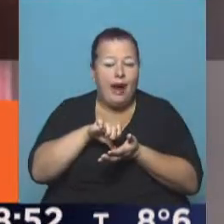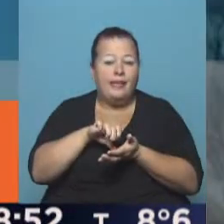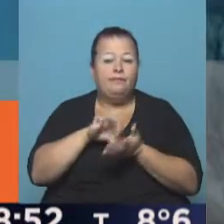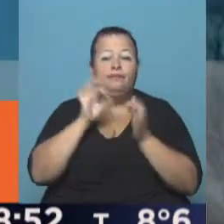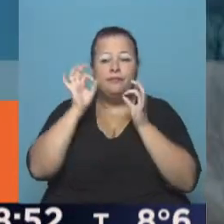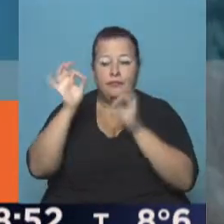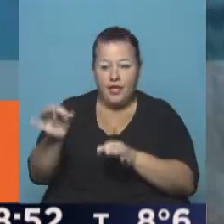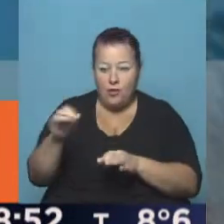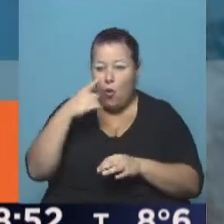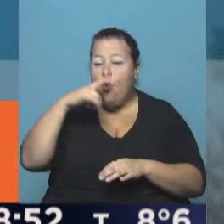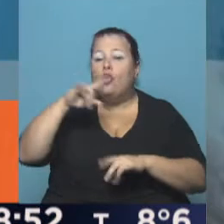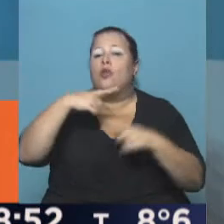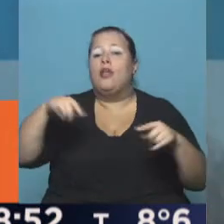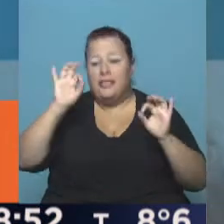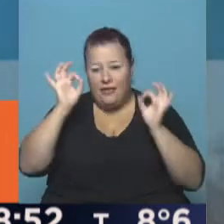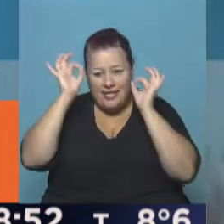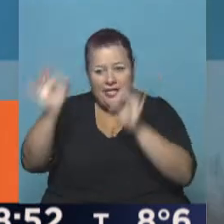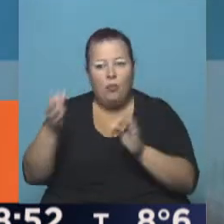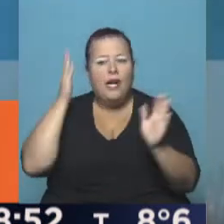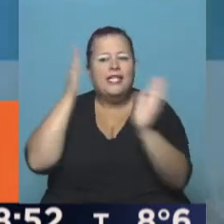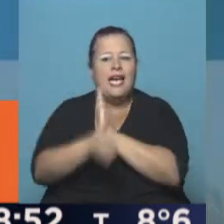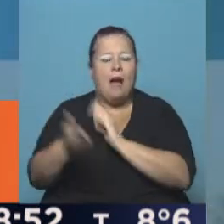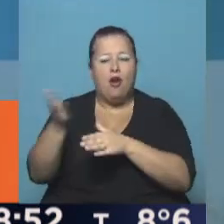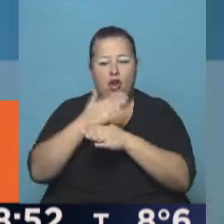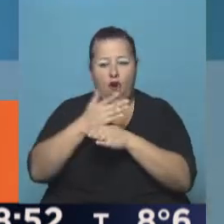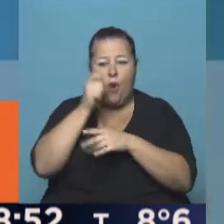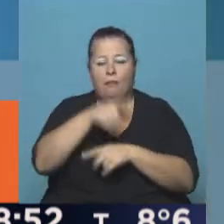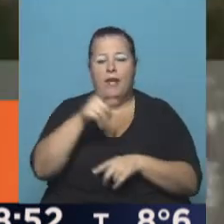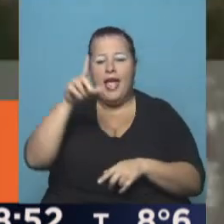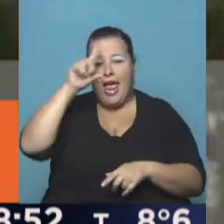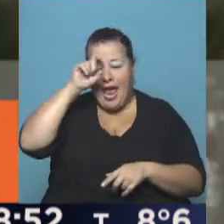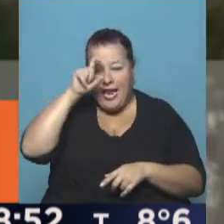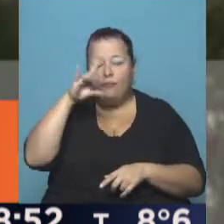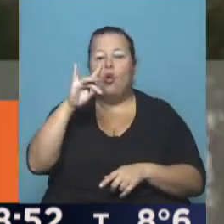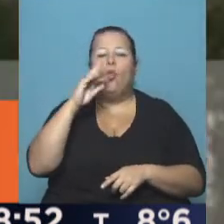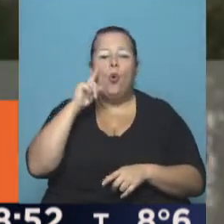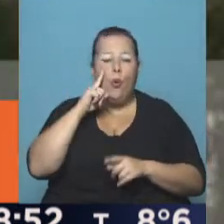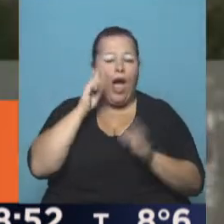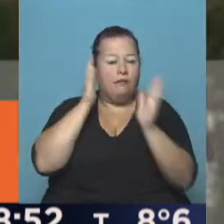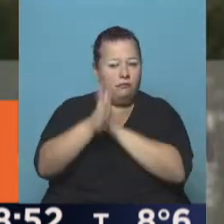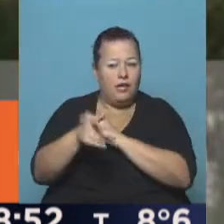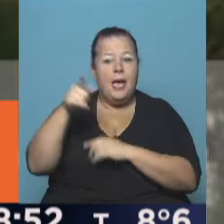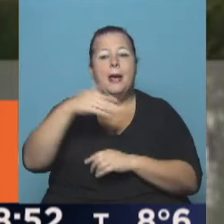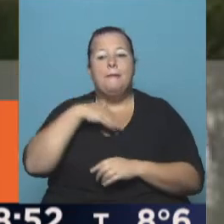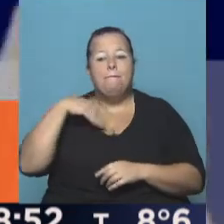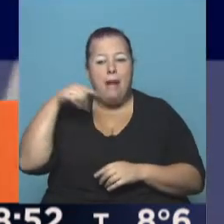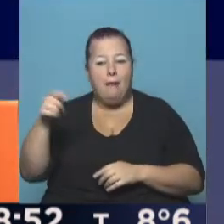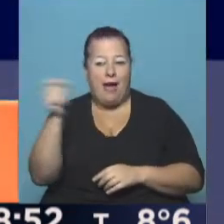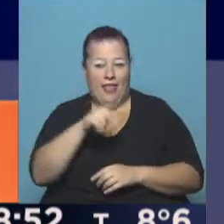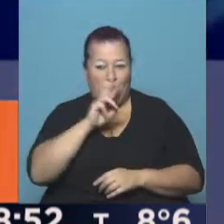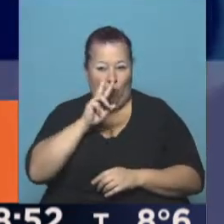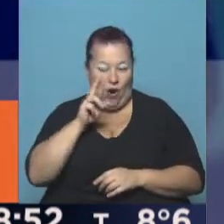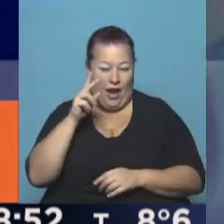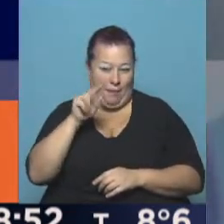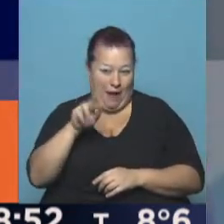llegó, lo último que se sabe de ella, tras huir con su novia de nacionalidad egipcia desde Dubái. En Dubái estaba la mamá de la chica, de